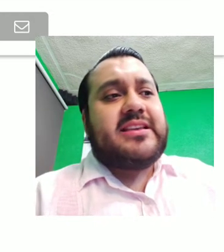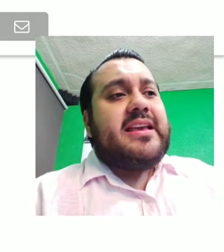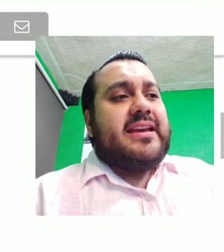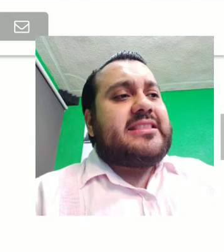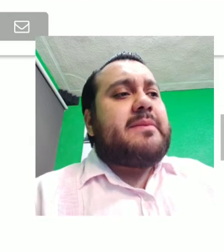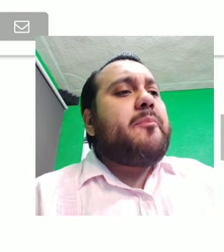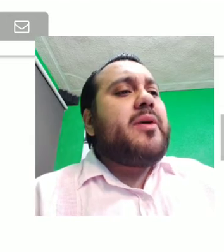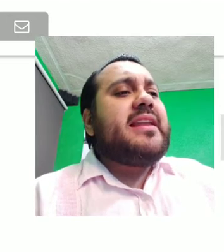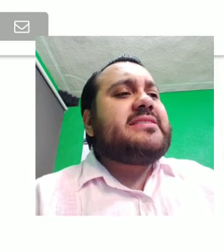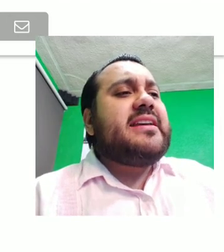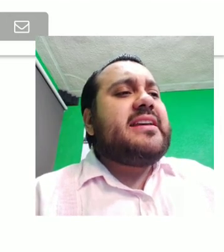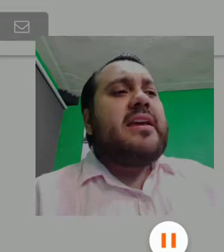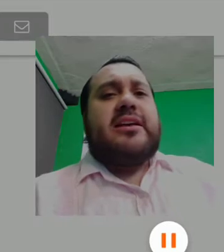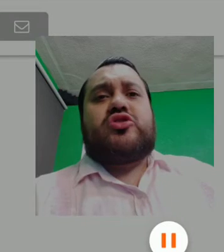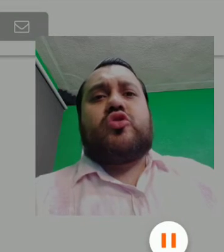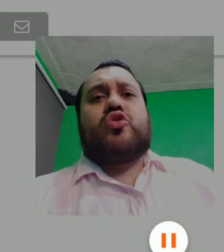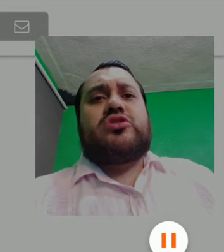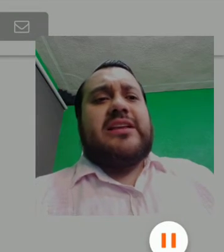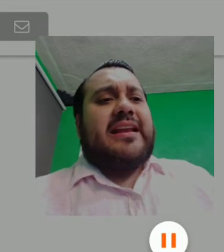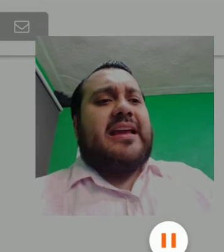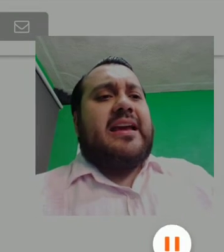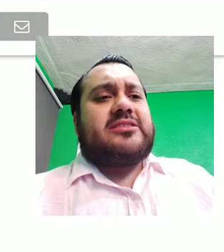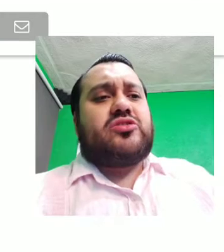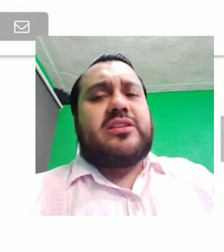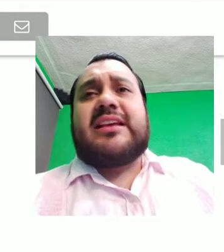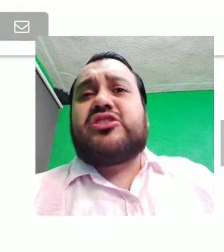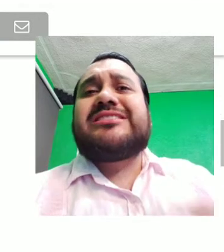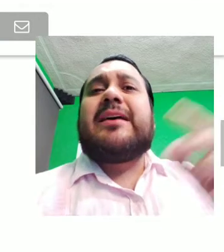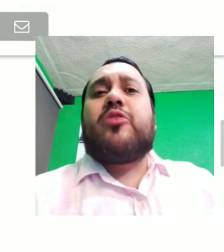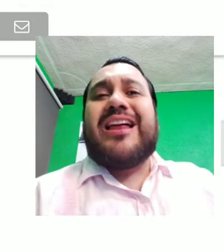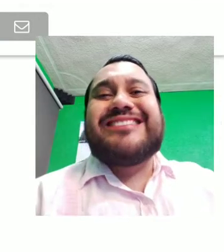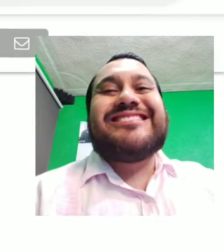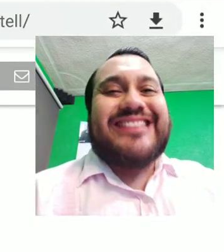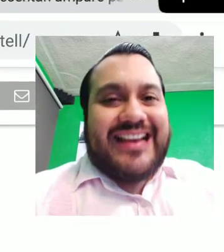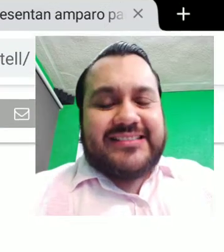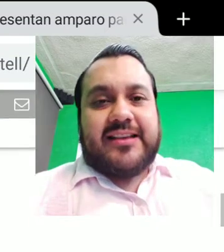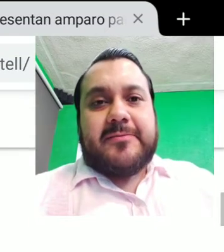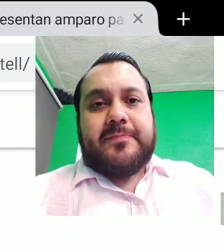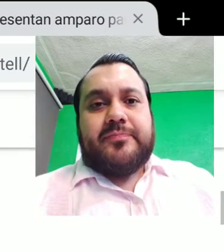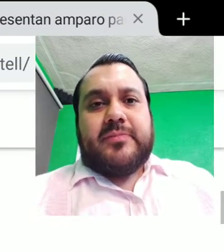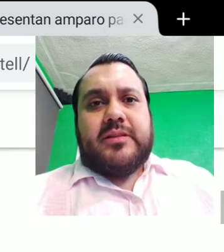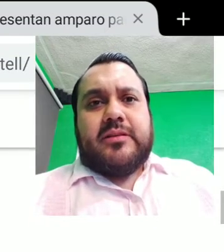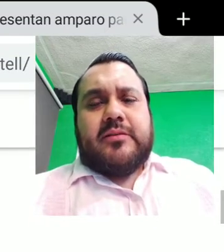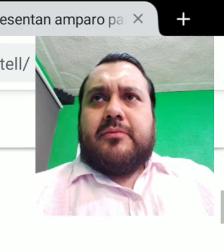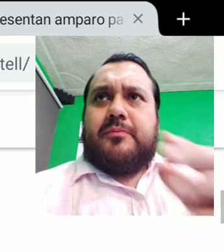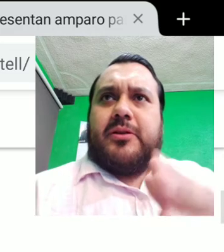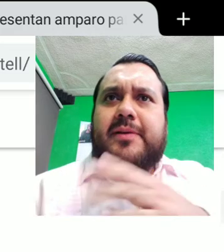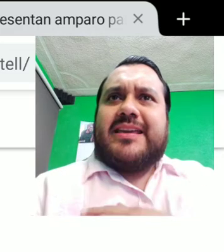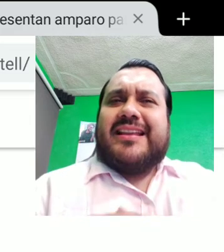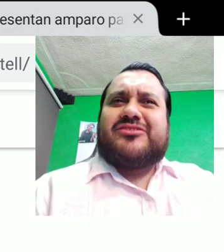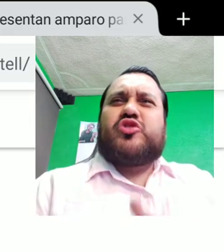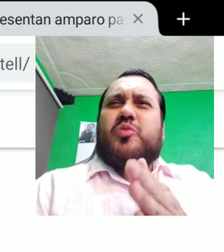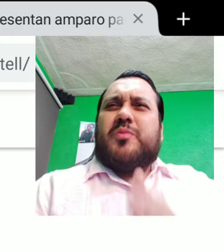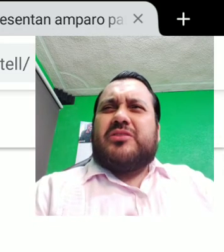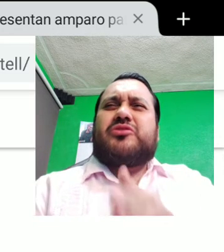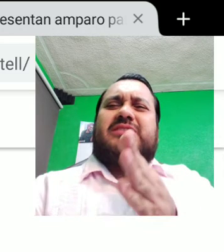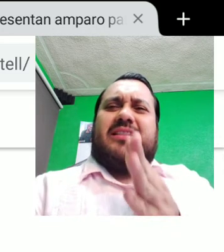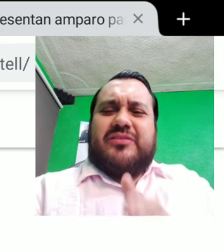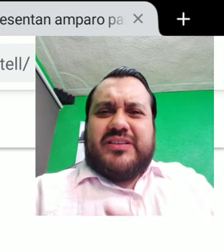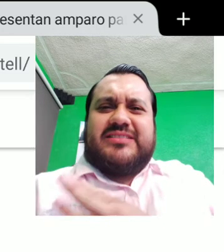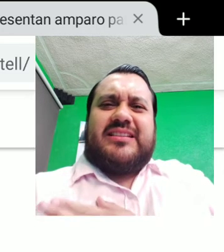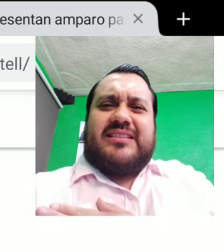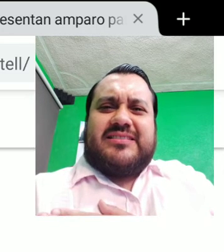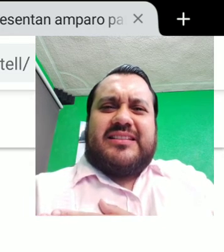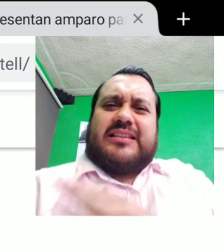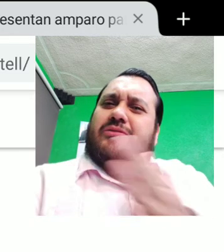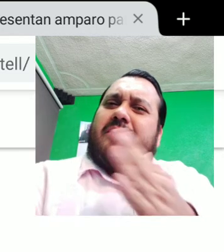personas que también pueden hacer sus de sus relaciones laborales desde casa pero vaya en estos momentos